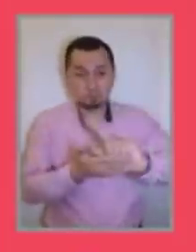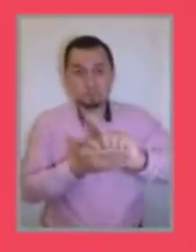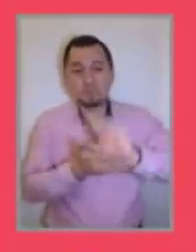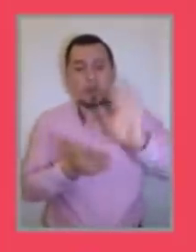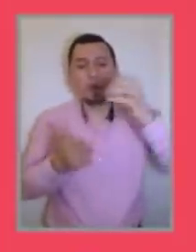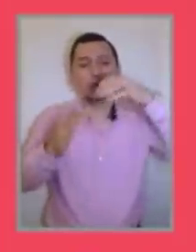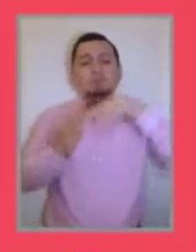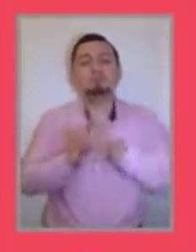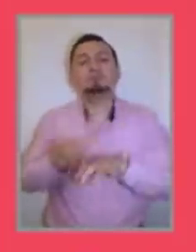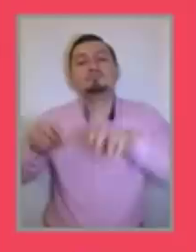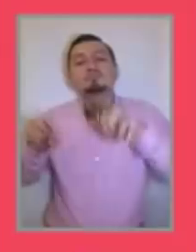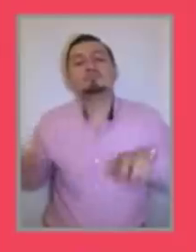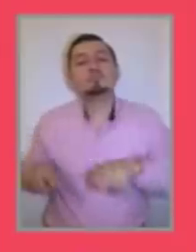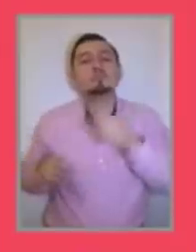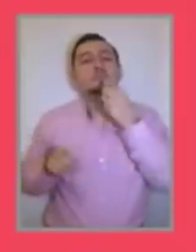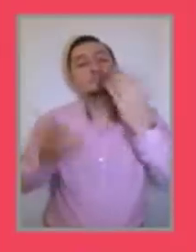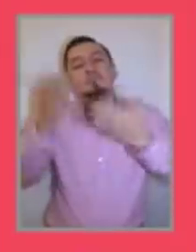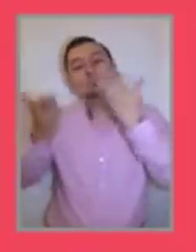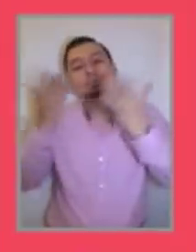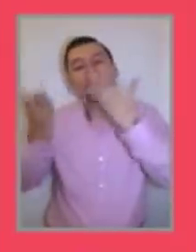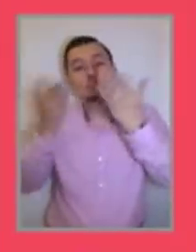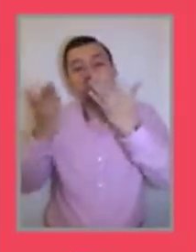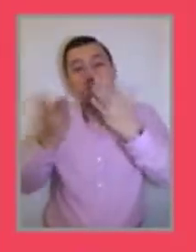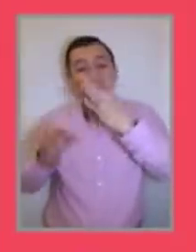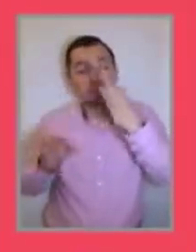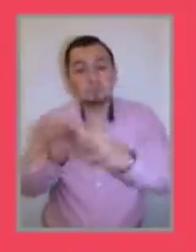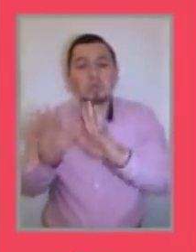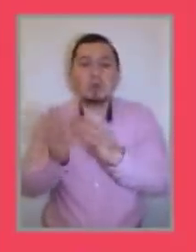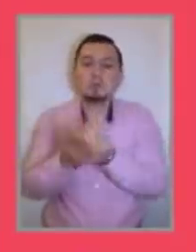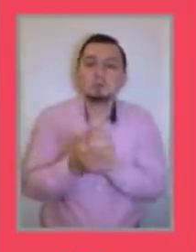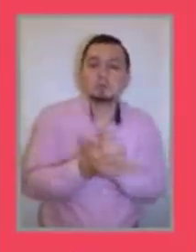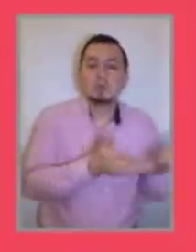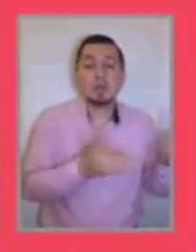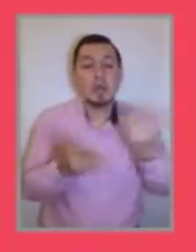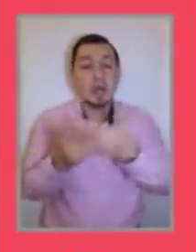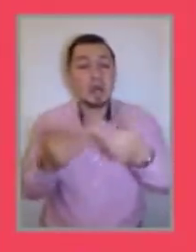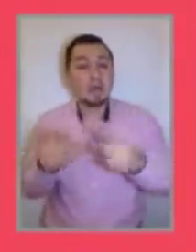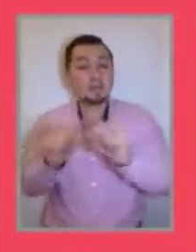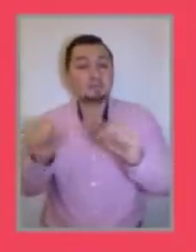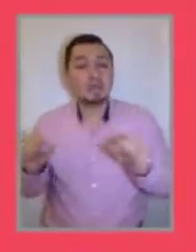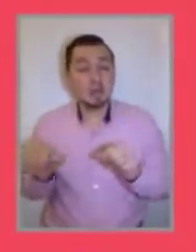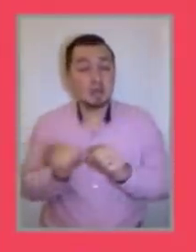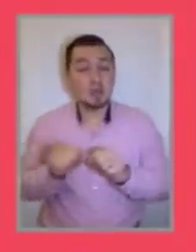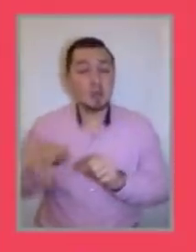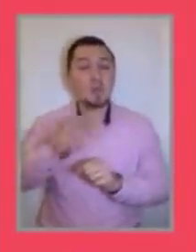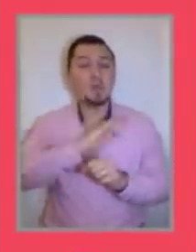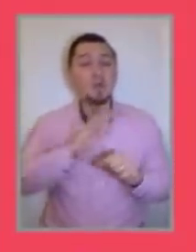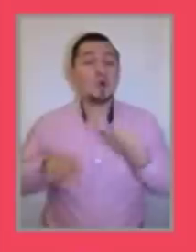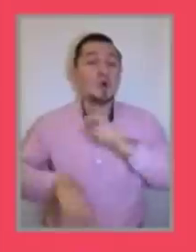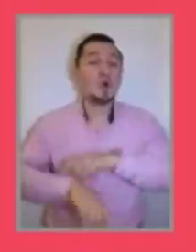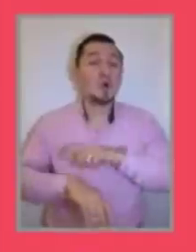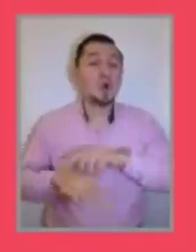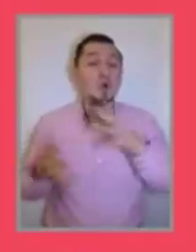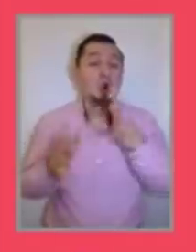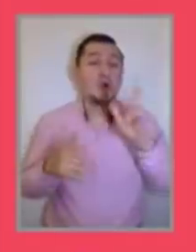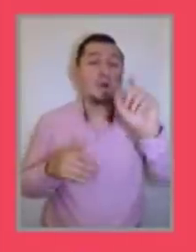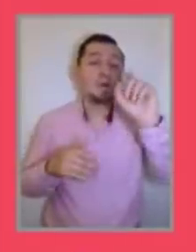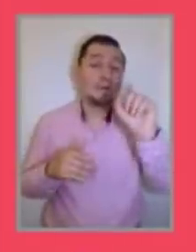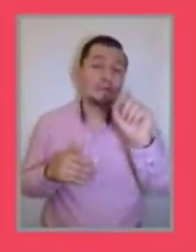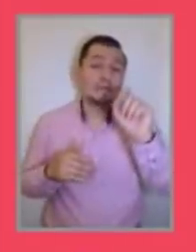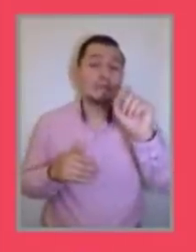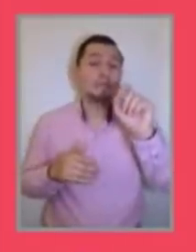supuesto, con estos números garantizamos que en cada aula el promedio de alumnos vaya entre 20 y cuando